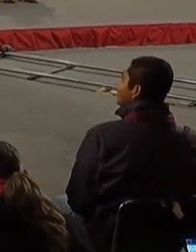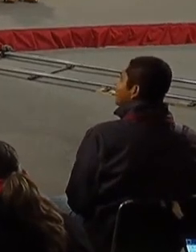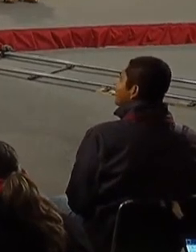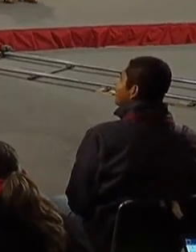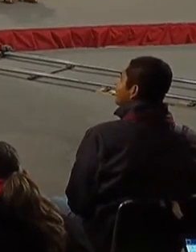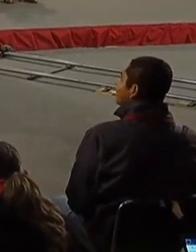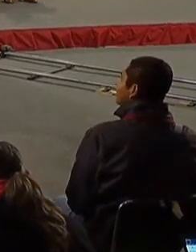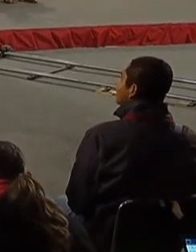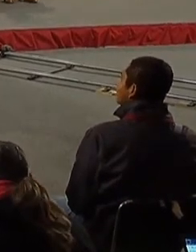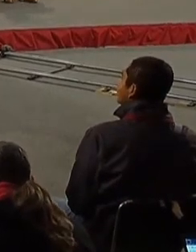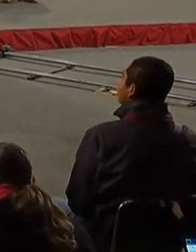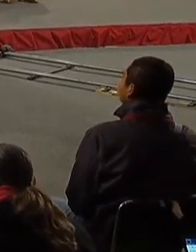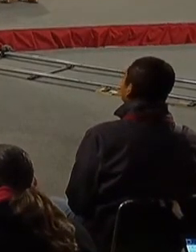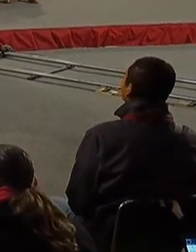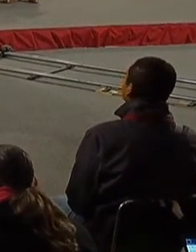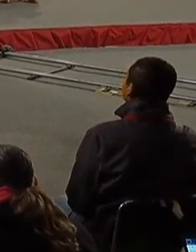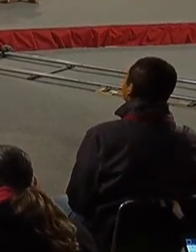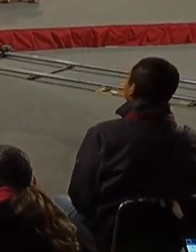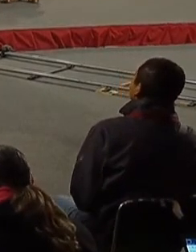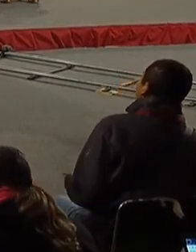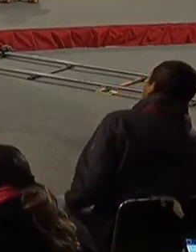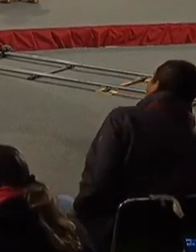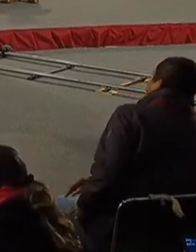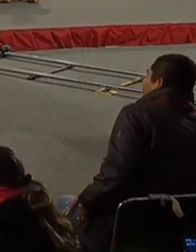presentarles los datos